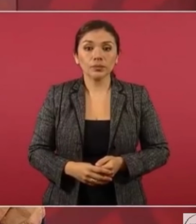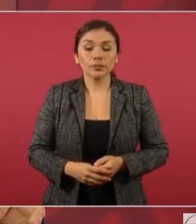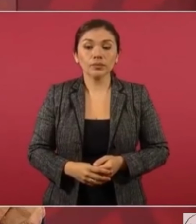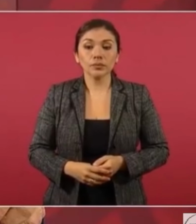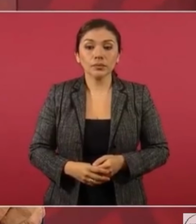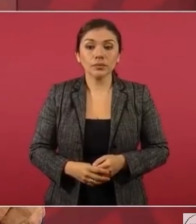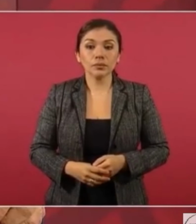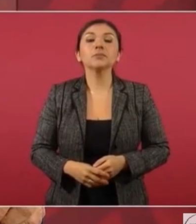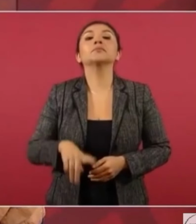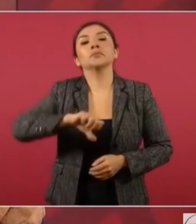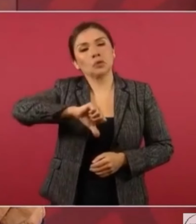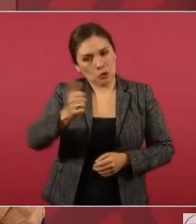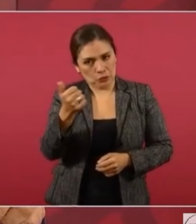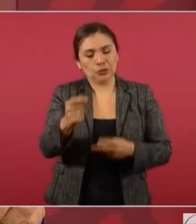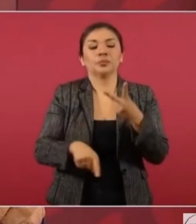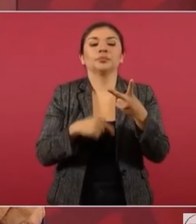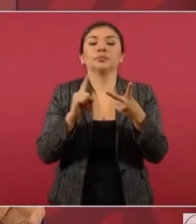Lo segundo,